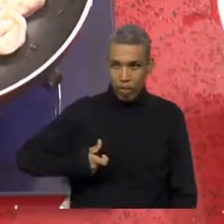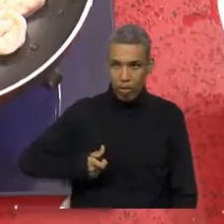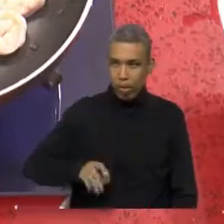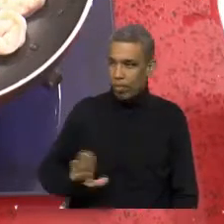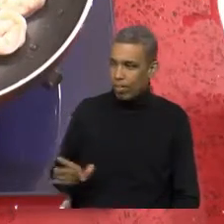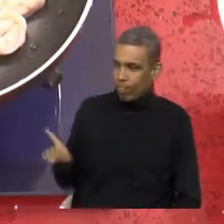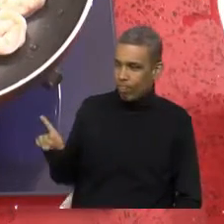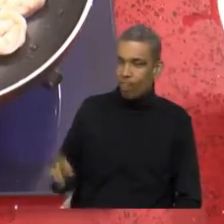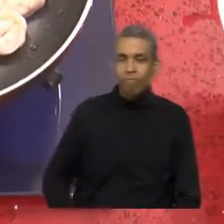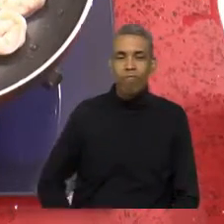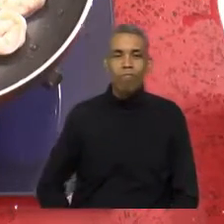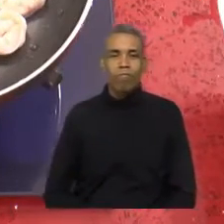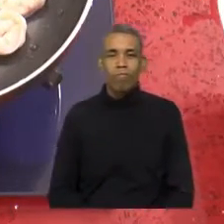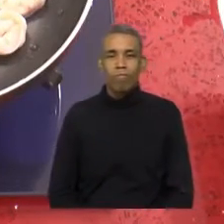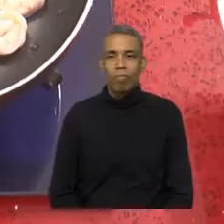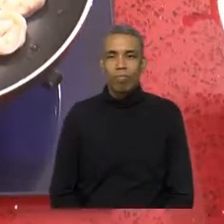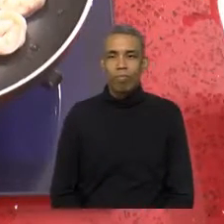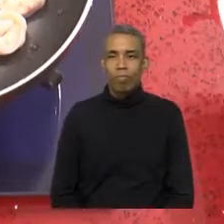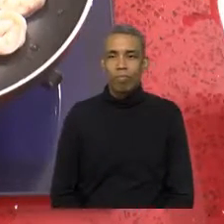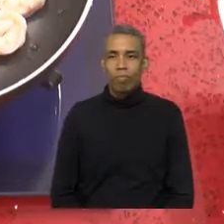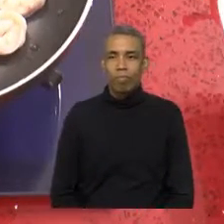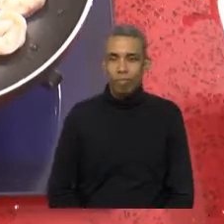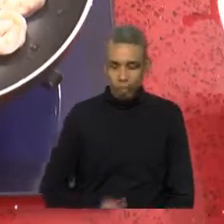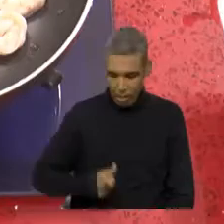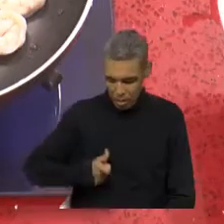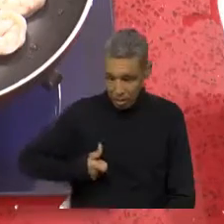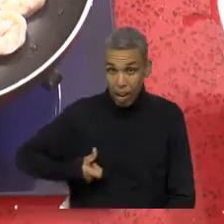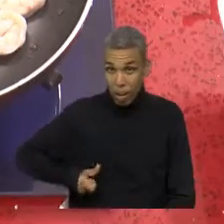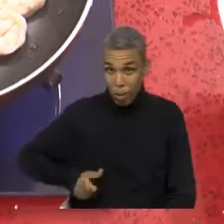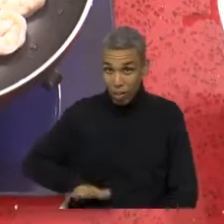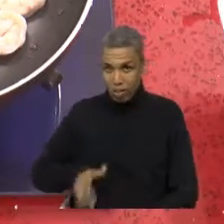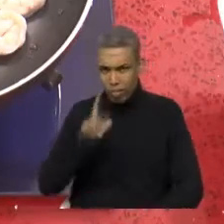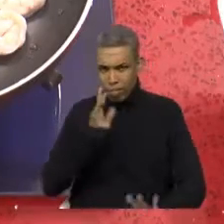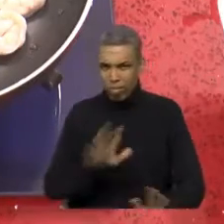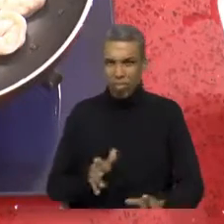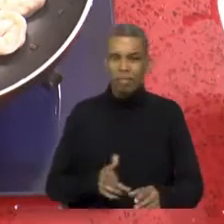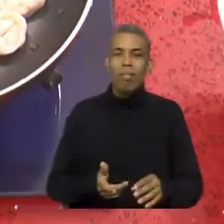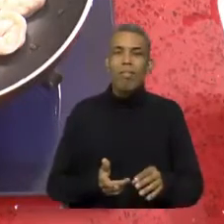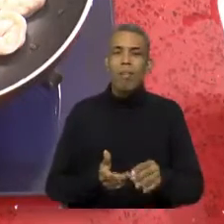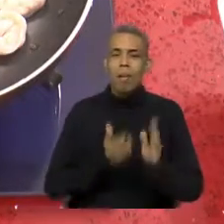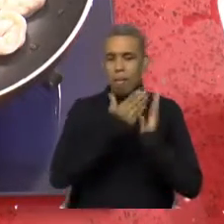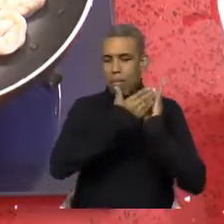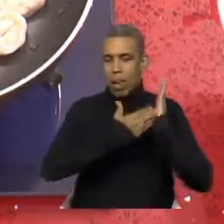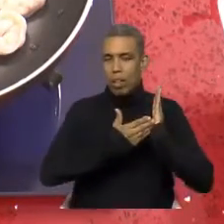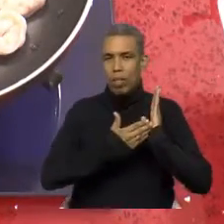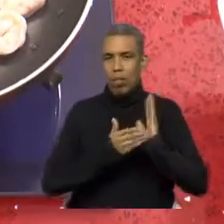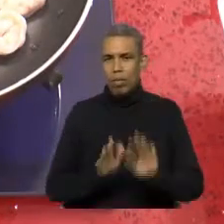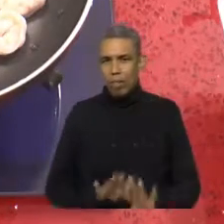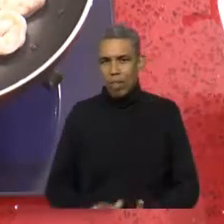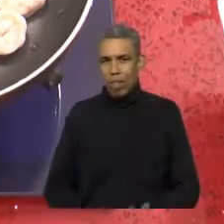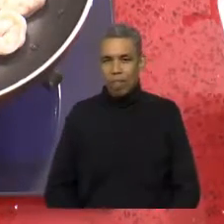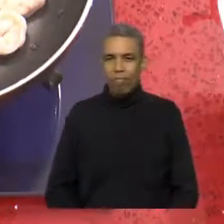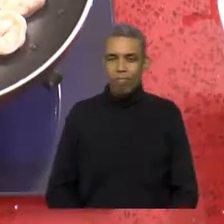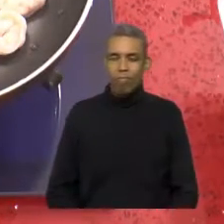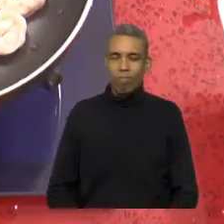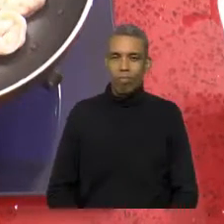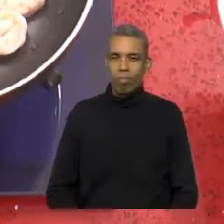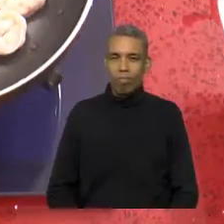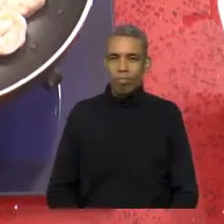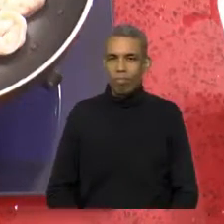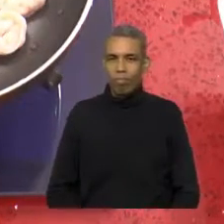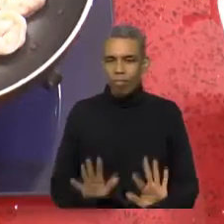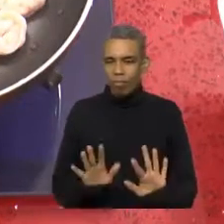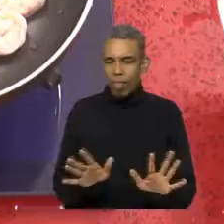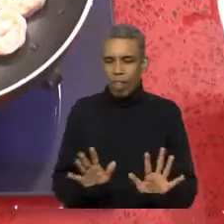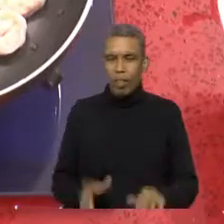Yo creo que ya esta fritura va, básicamente ya va a estar. Vamos a secarnos acá las manos. Sí, esto no es que